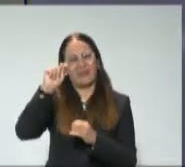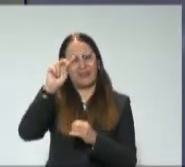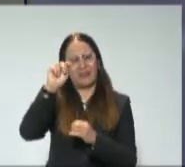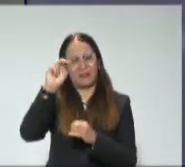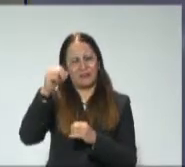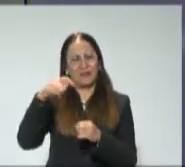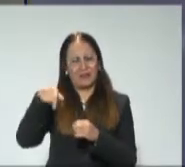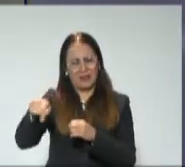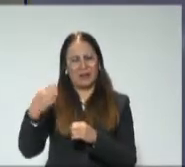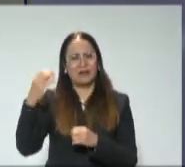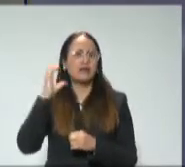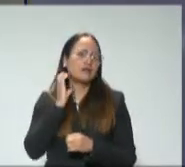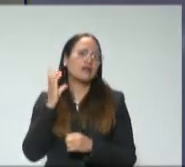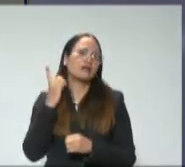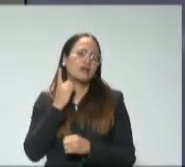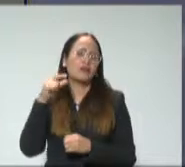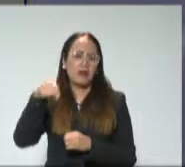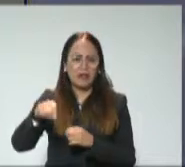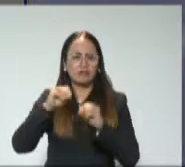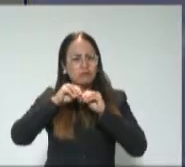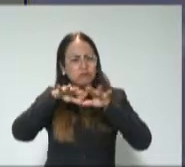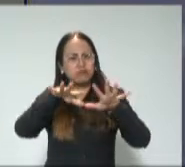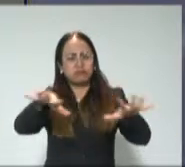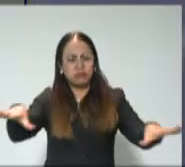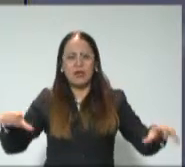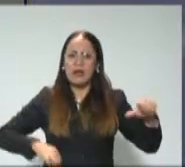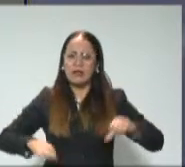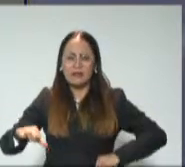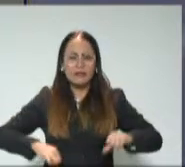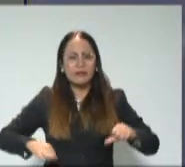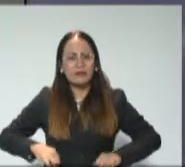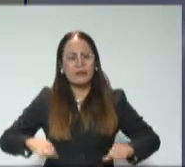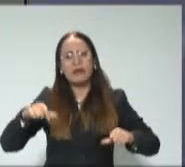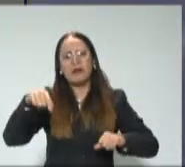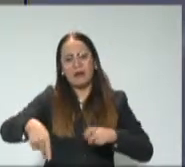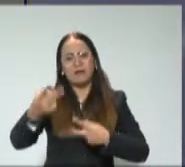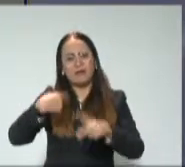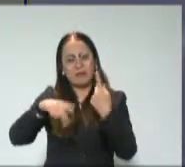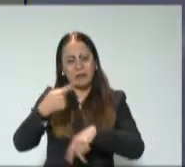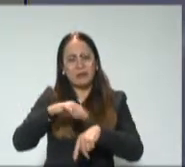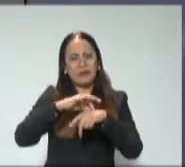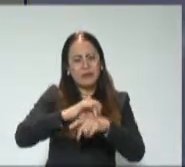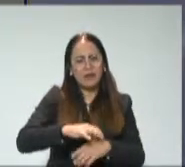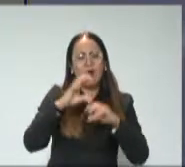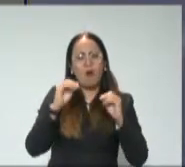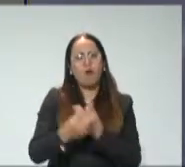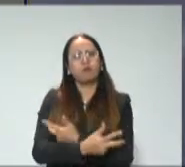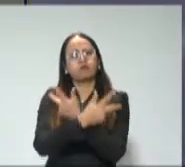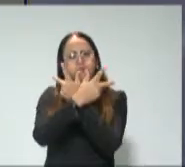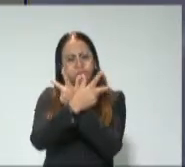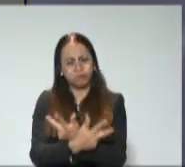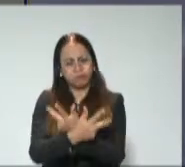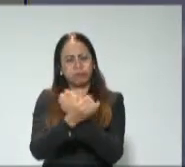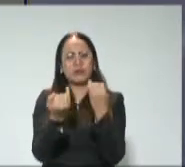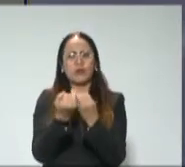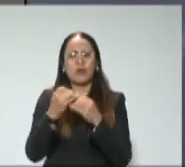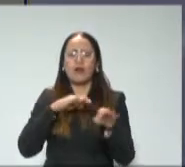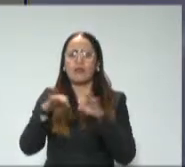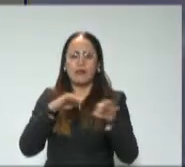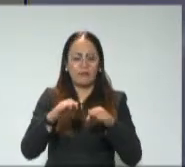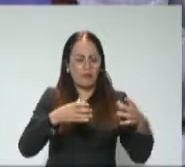difundir nuestras actividades tanto de las sesiones presenciales o semipresenciales del pleno como del trabajo